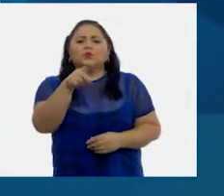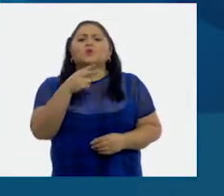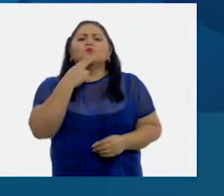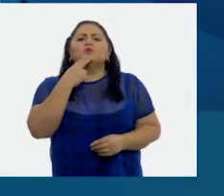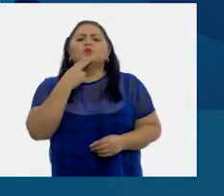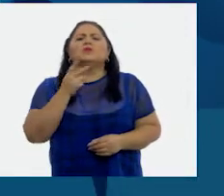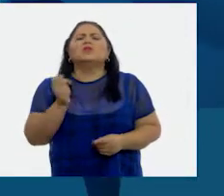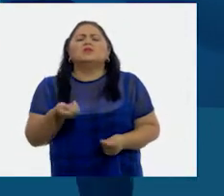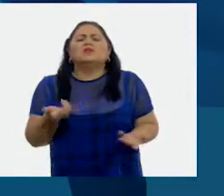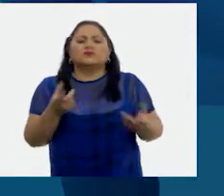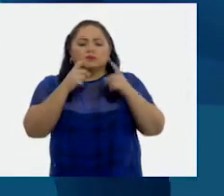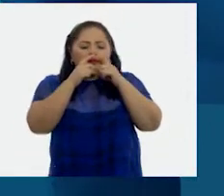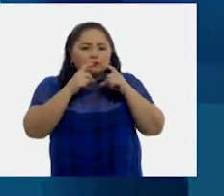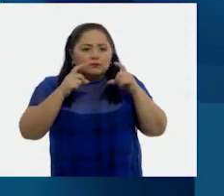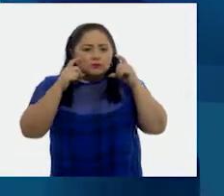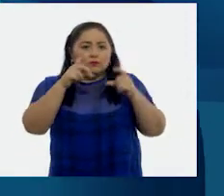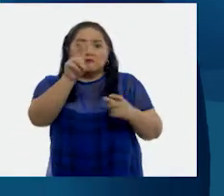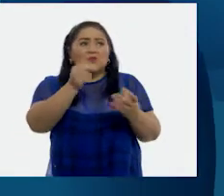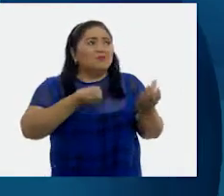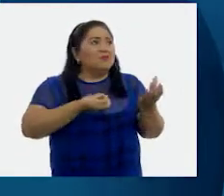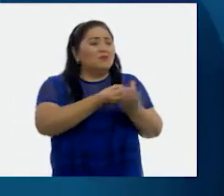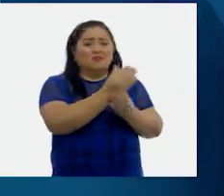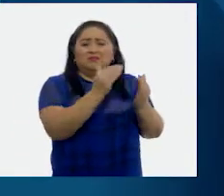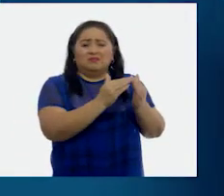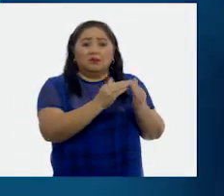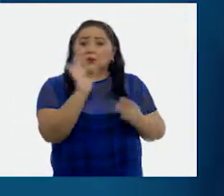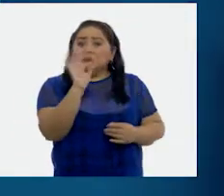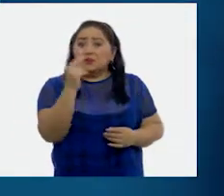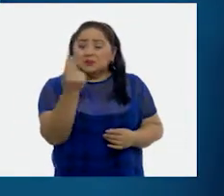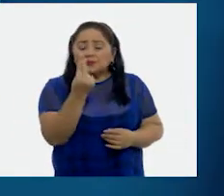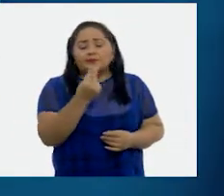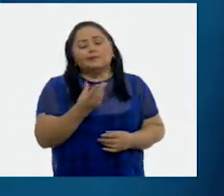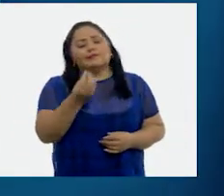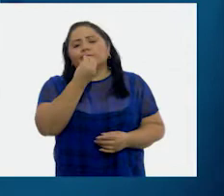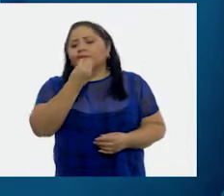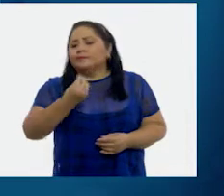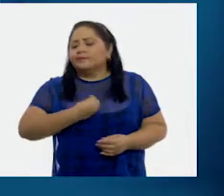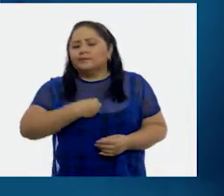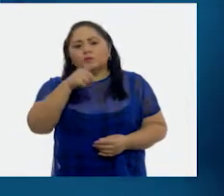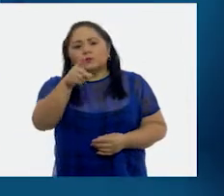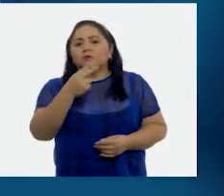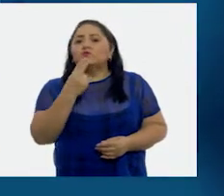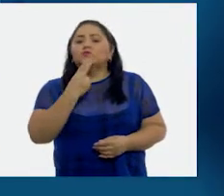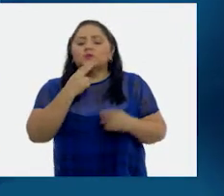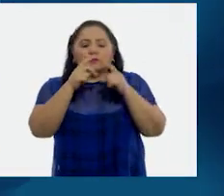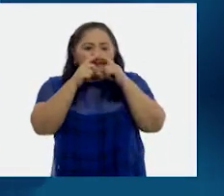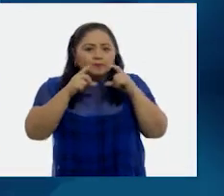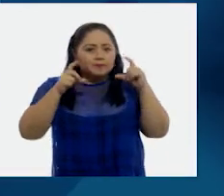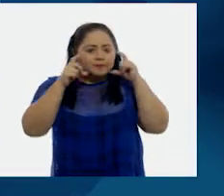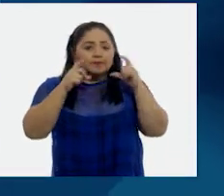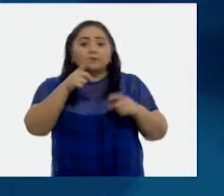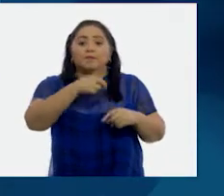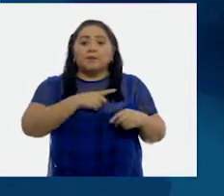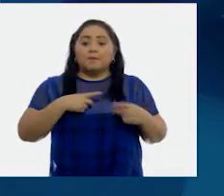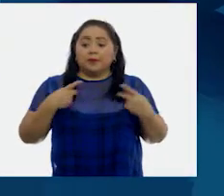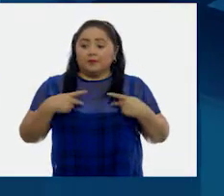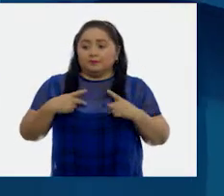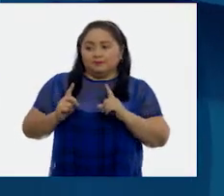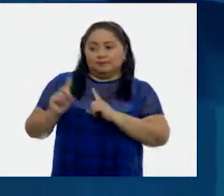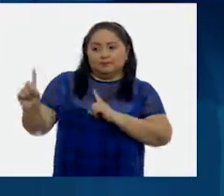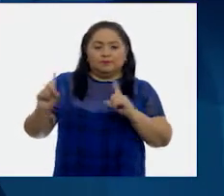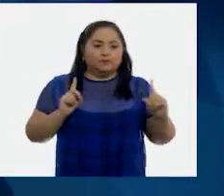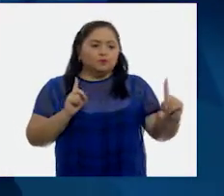Utiliza cubrebocas. No salgas de casa. Y si tienes que hacerlo, recuerda que es obligatorio utilizarlo. Mantén la sana